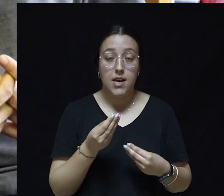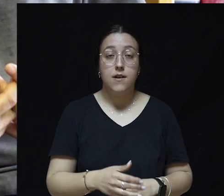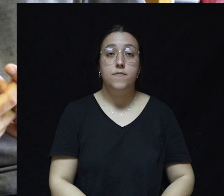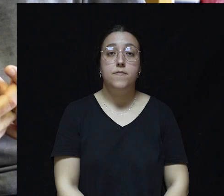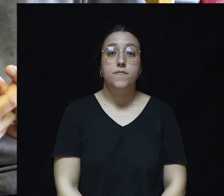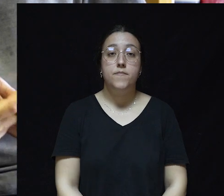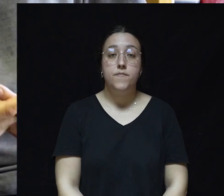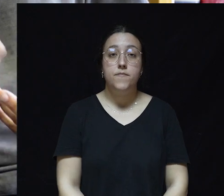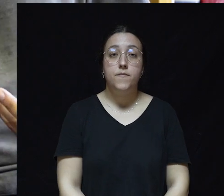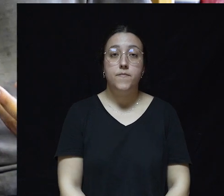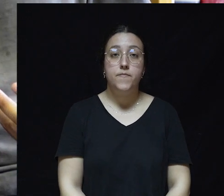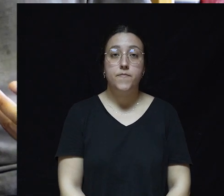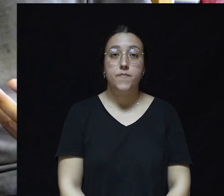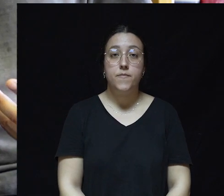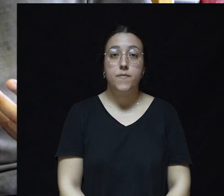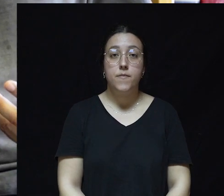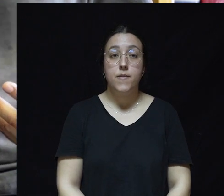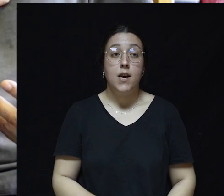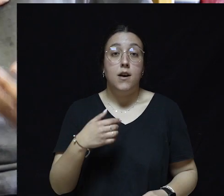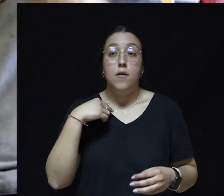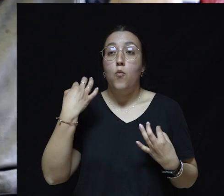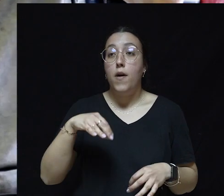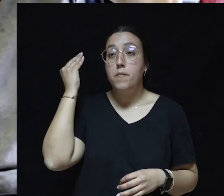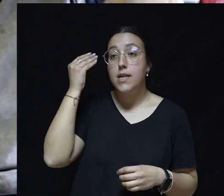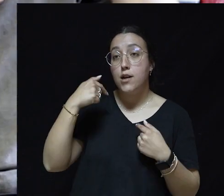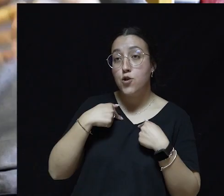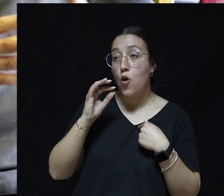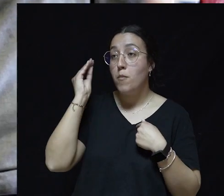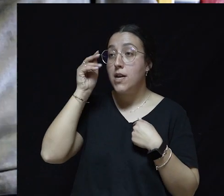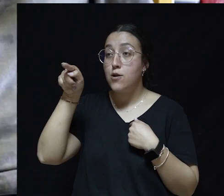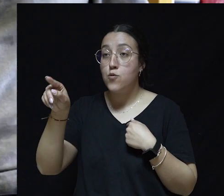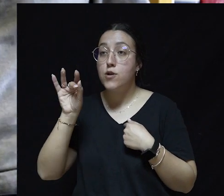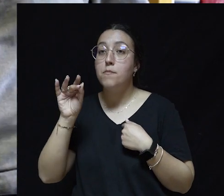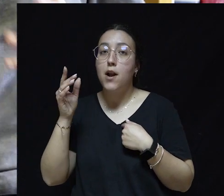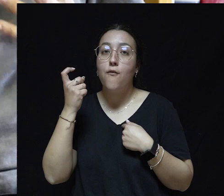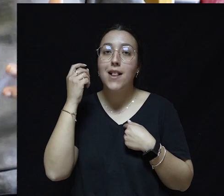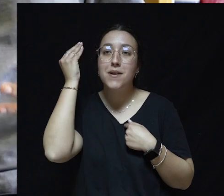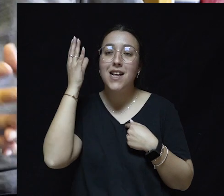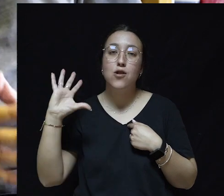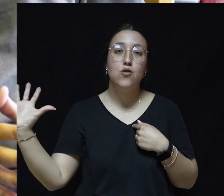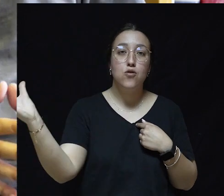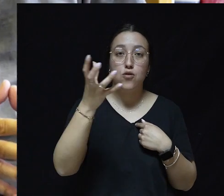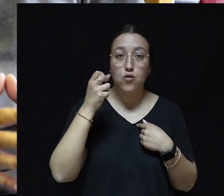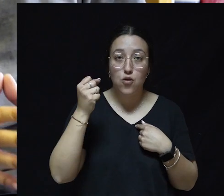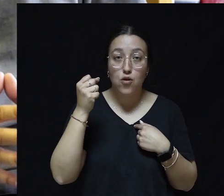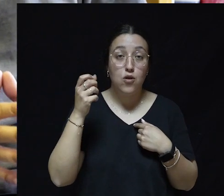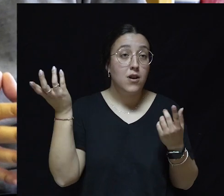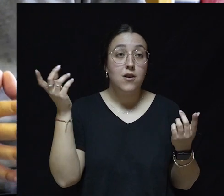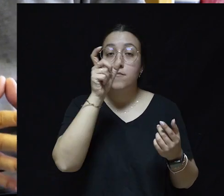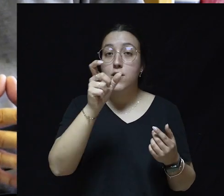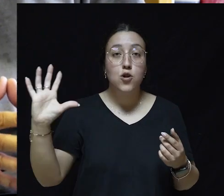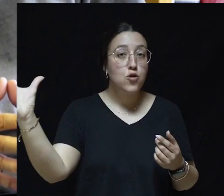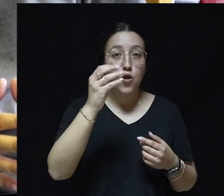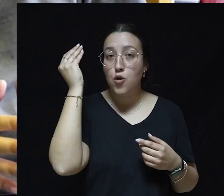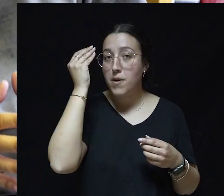grado de aceptación, que además de pensarlo usted y yo y la autoridad educativa, lo piense muchísima gente. Y eso es lo que todavía no